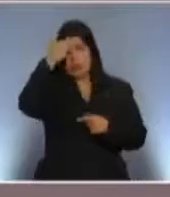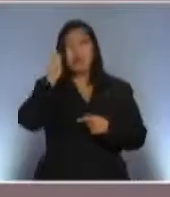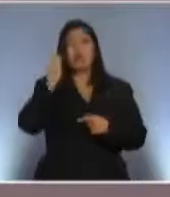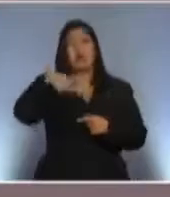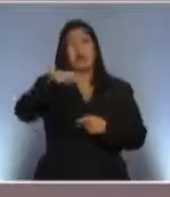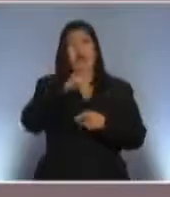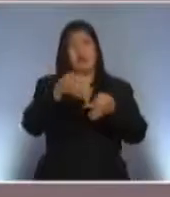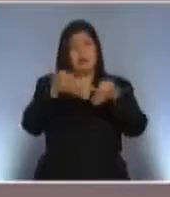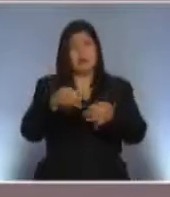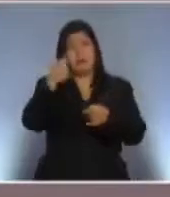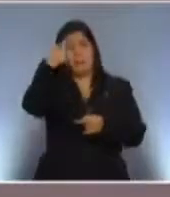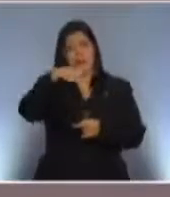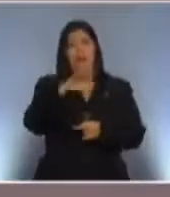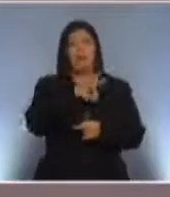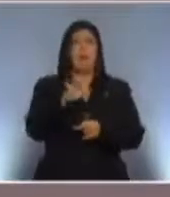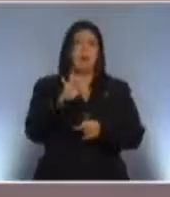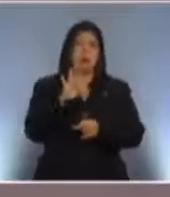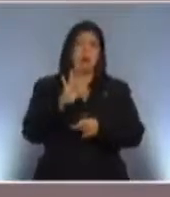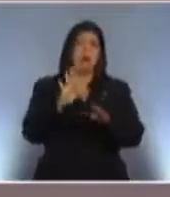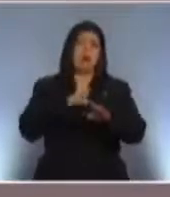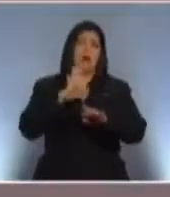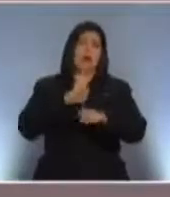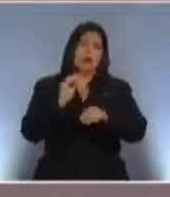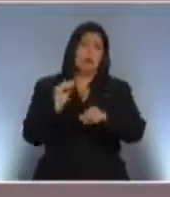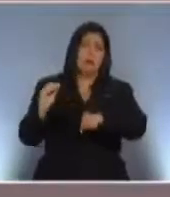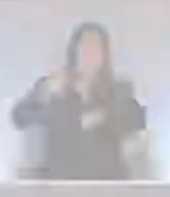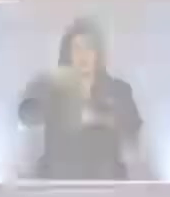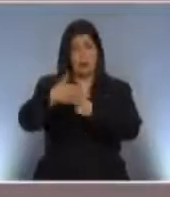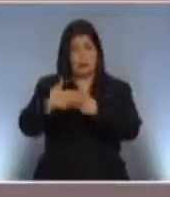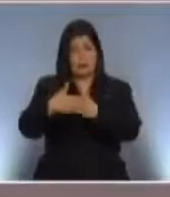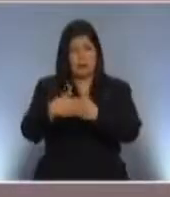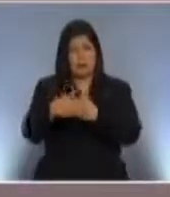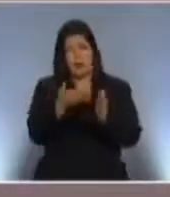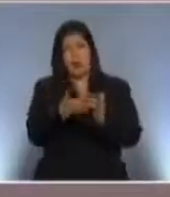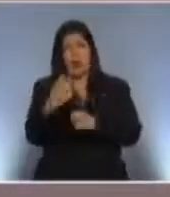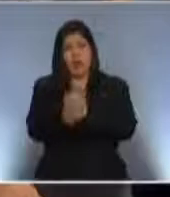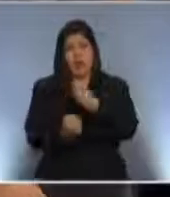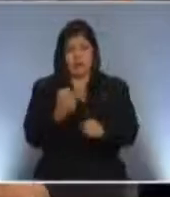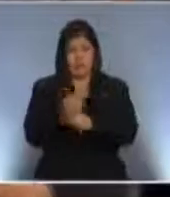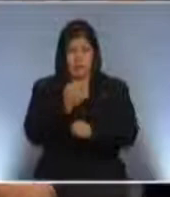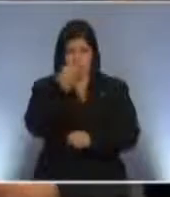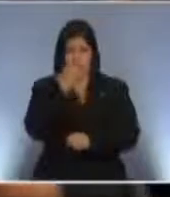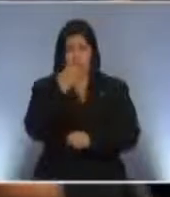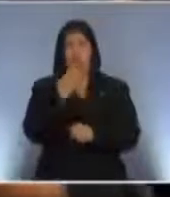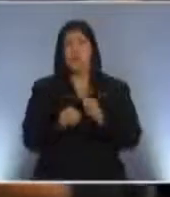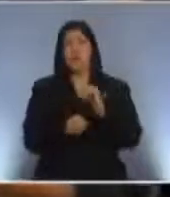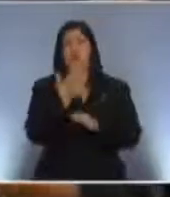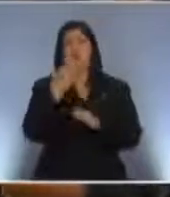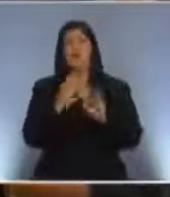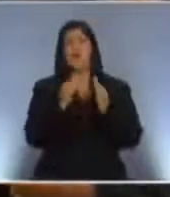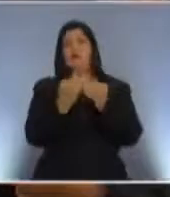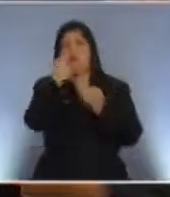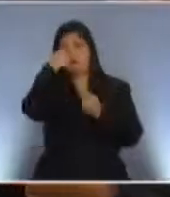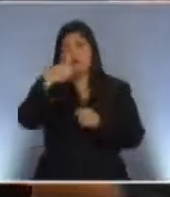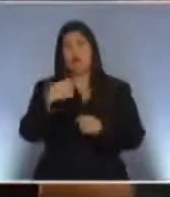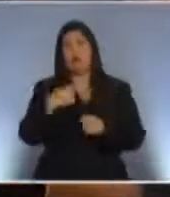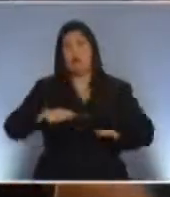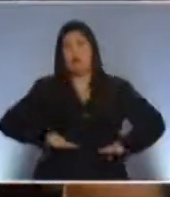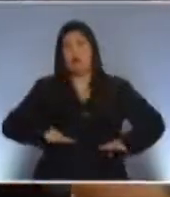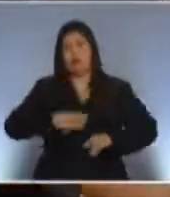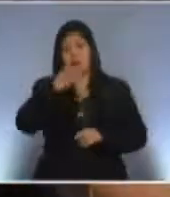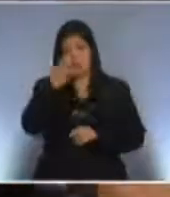listos para su aplicación en el siguiente ciclo escolar. El nuevo modelo educativo representa una verdadera